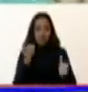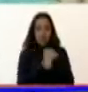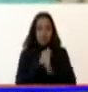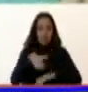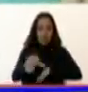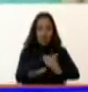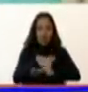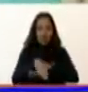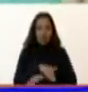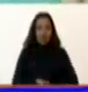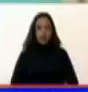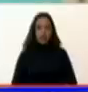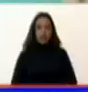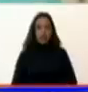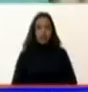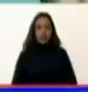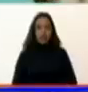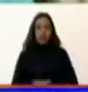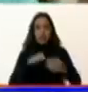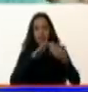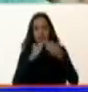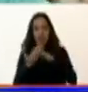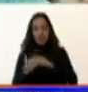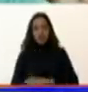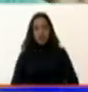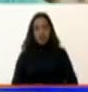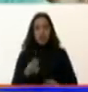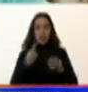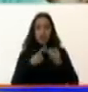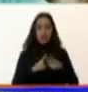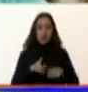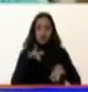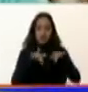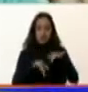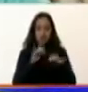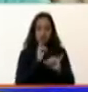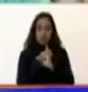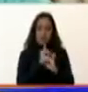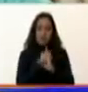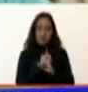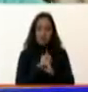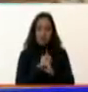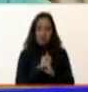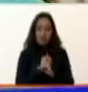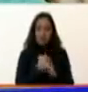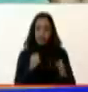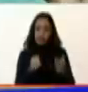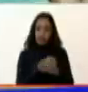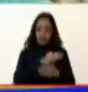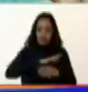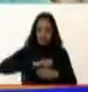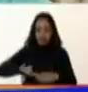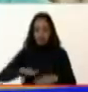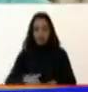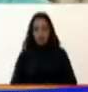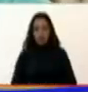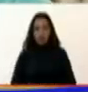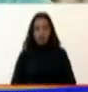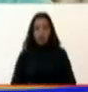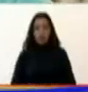calle, allí en el barrio, pero si por las redes lo derrocan, le